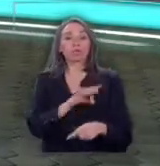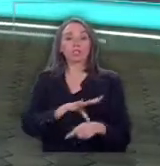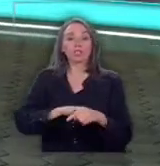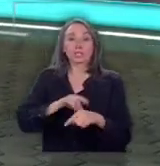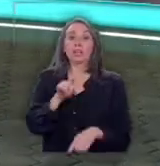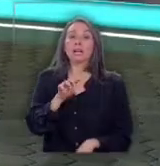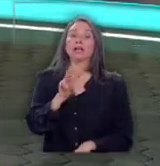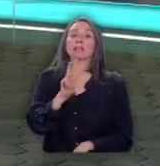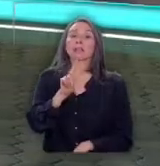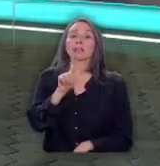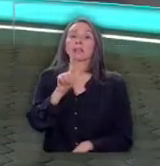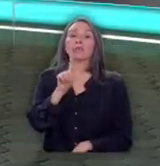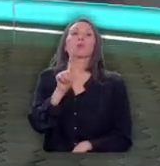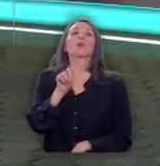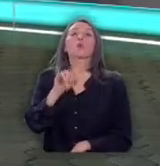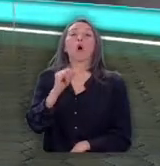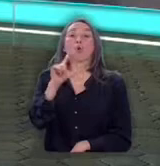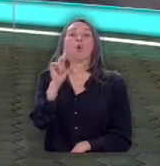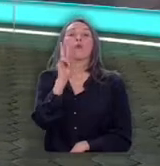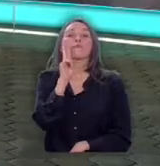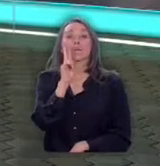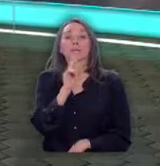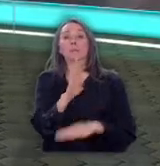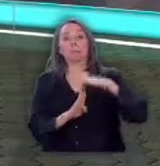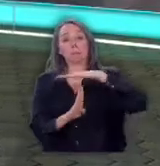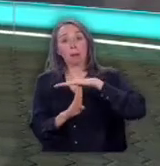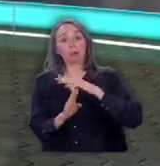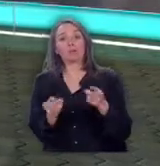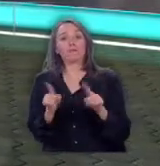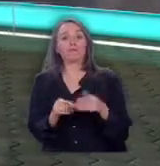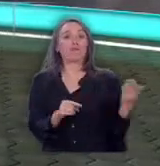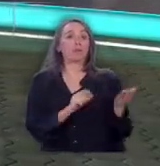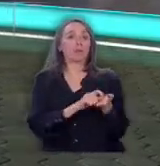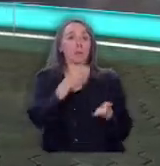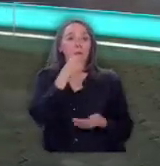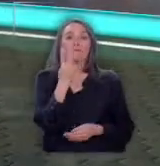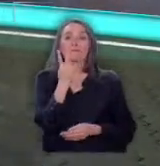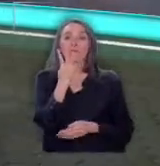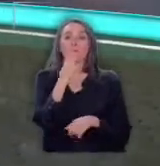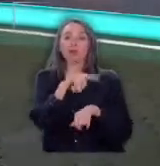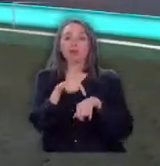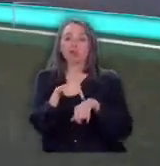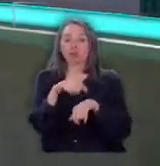de Julio pausa y continúa Iván Núñez en 24 horas central Buenas